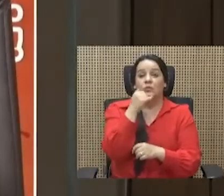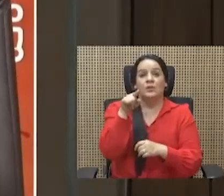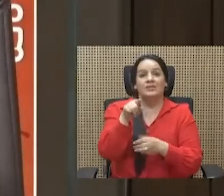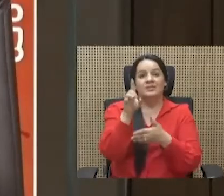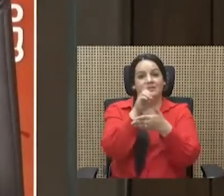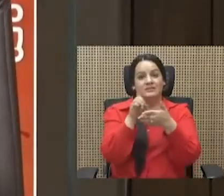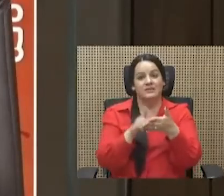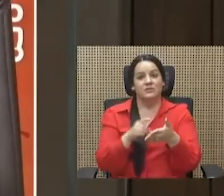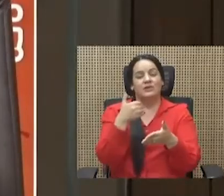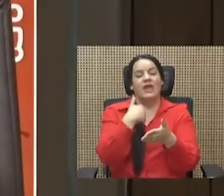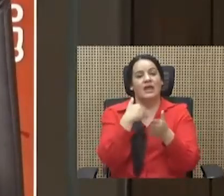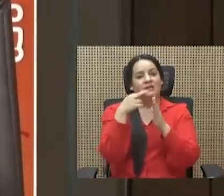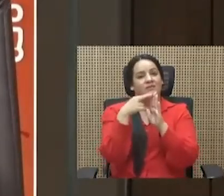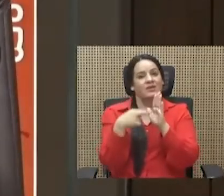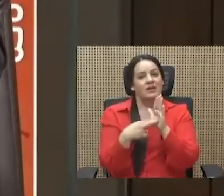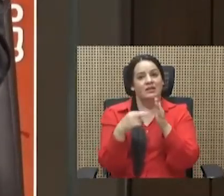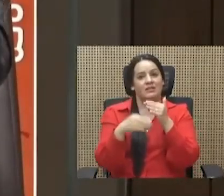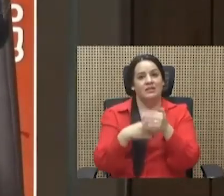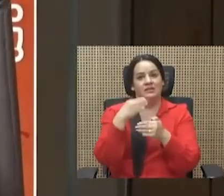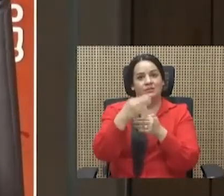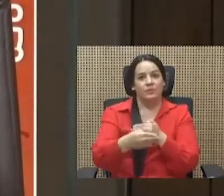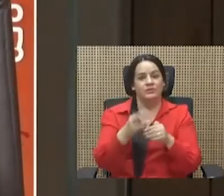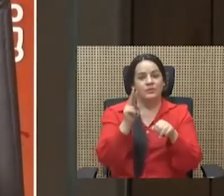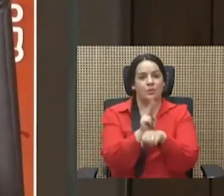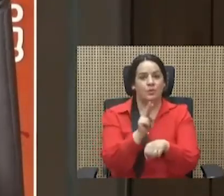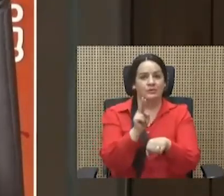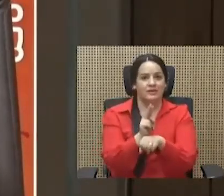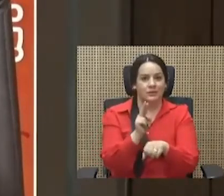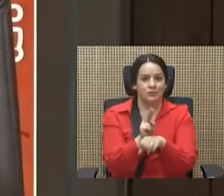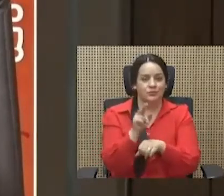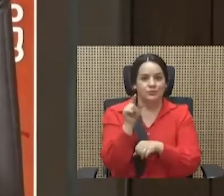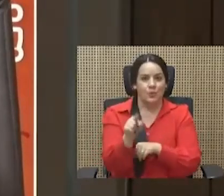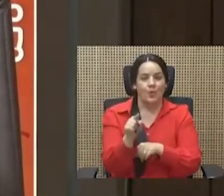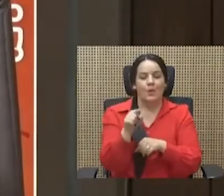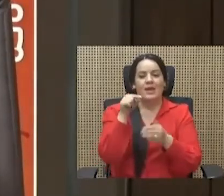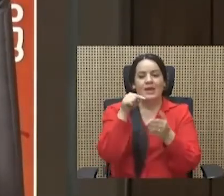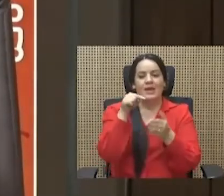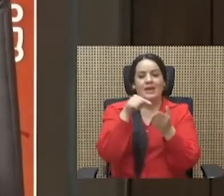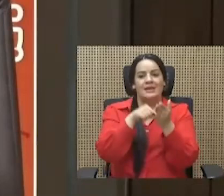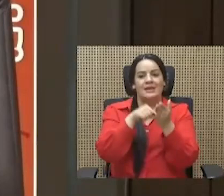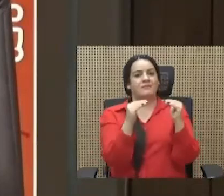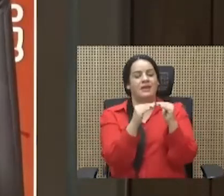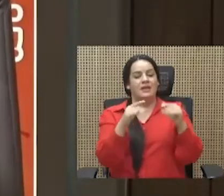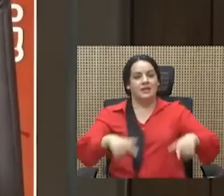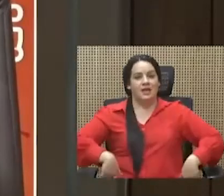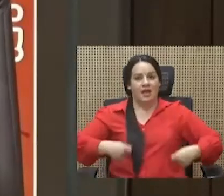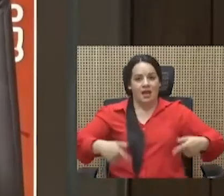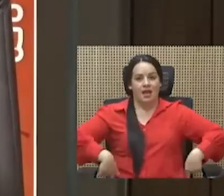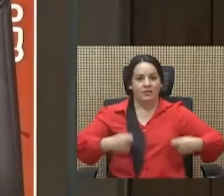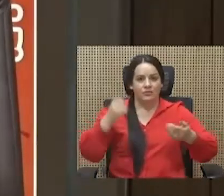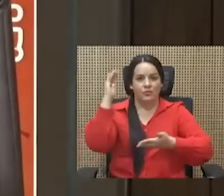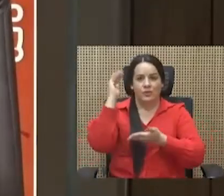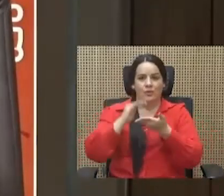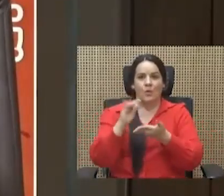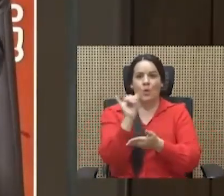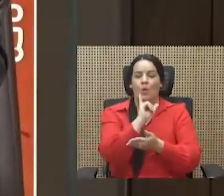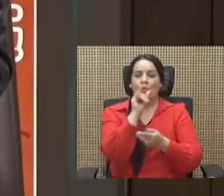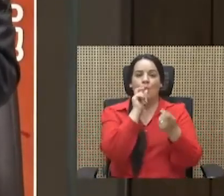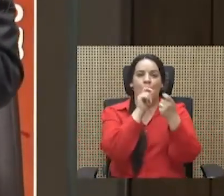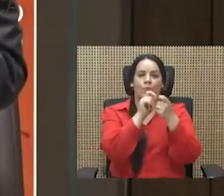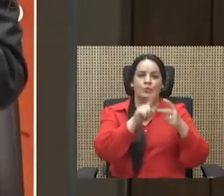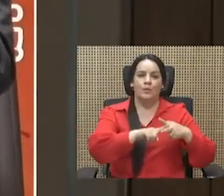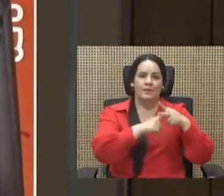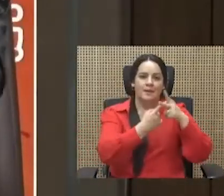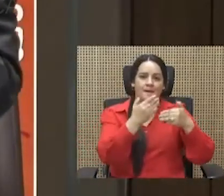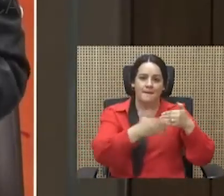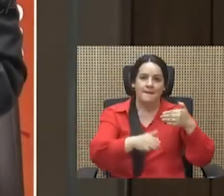que después se utilizó ese nivel de gasto rebajado como punto de partida para calcular el crecimiento del